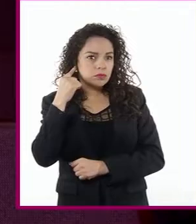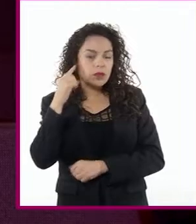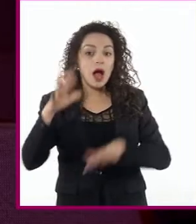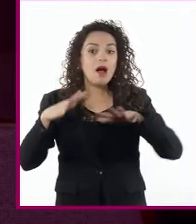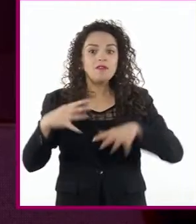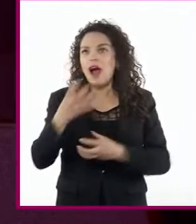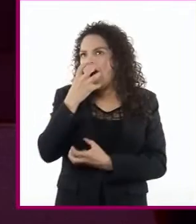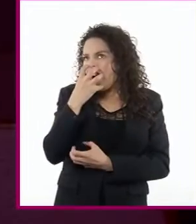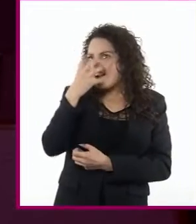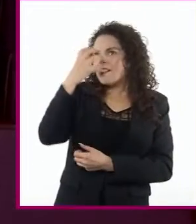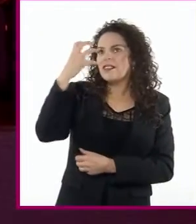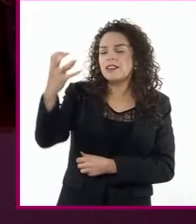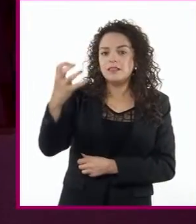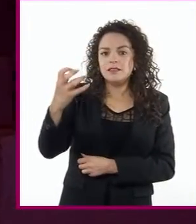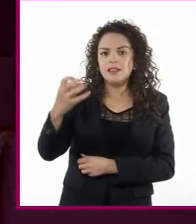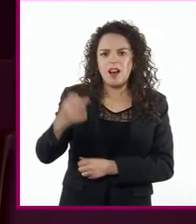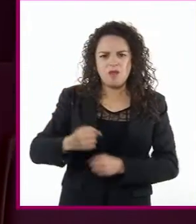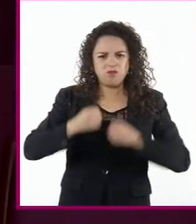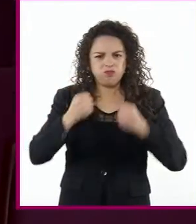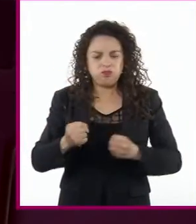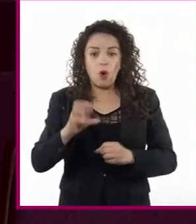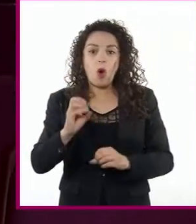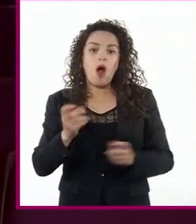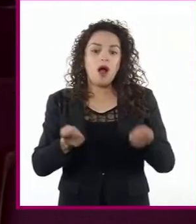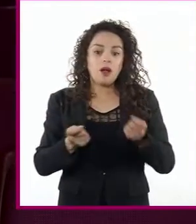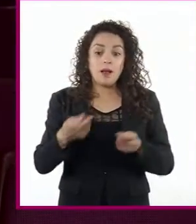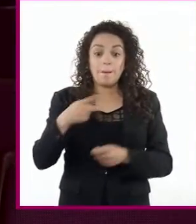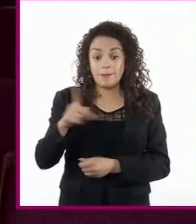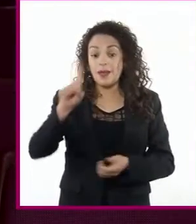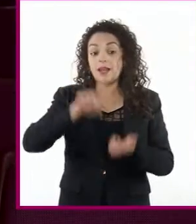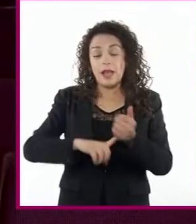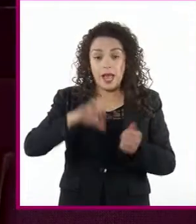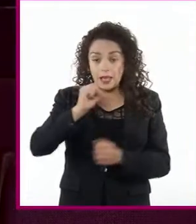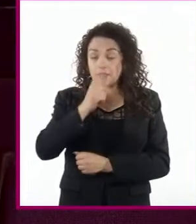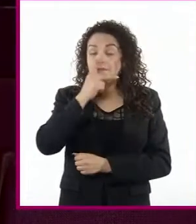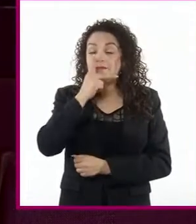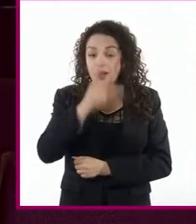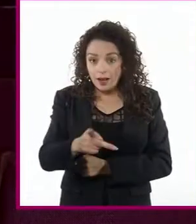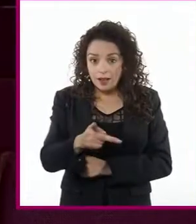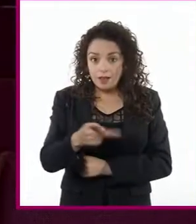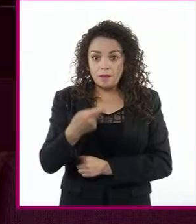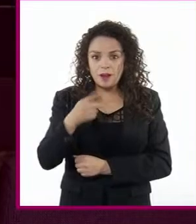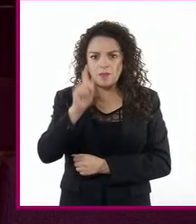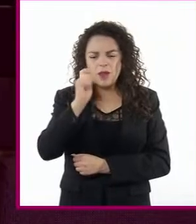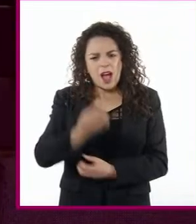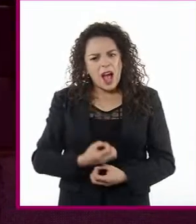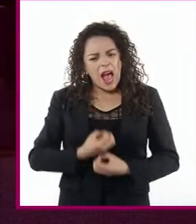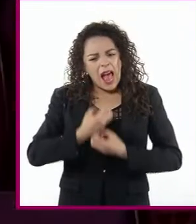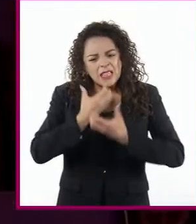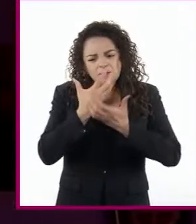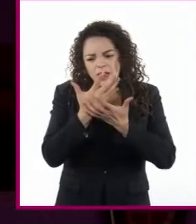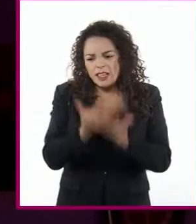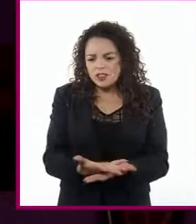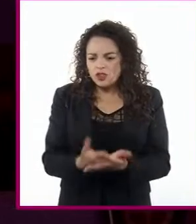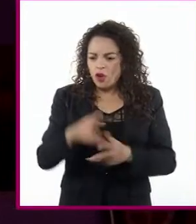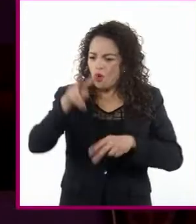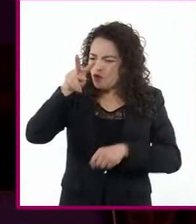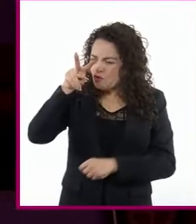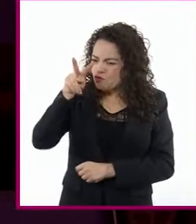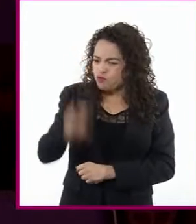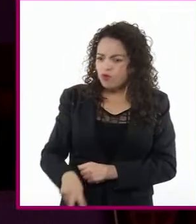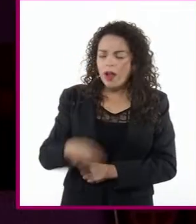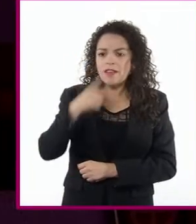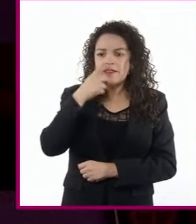grito, modulada o tosca, pero palabra al fin. Expresión de una realidad que asfixia y exige